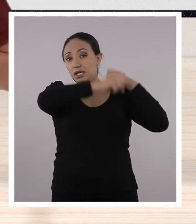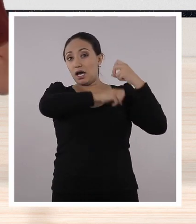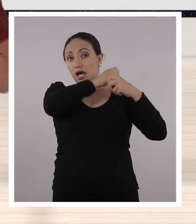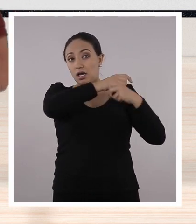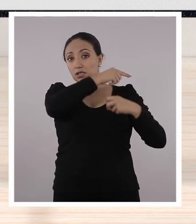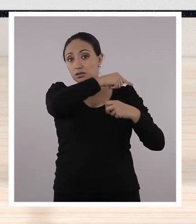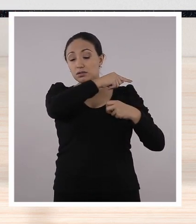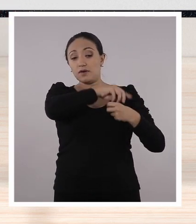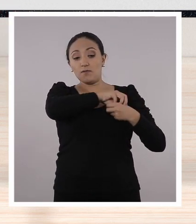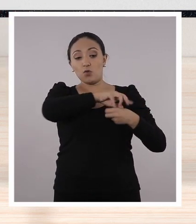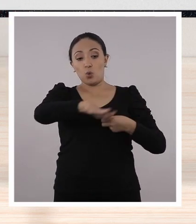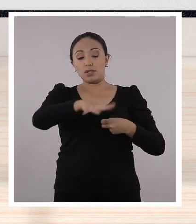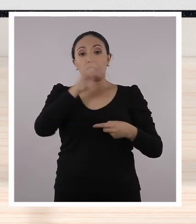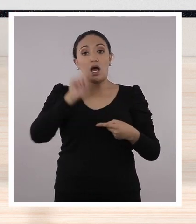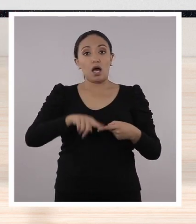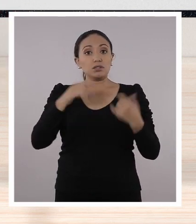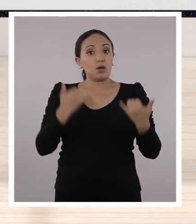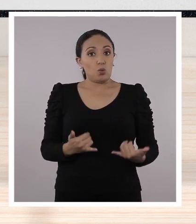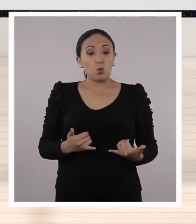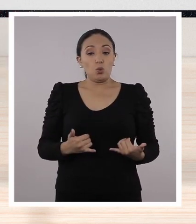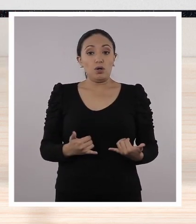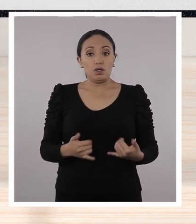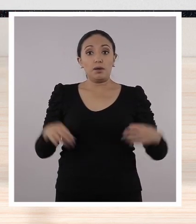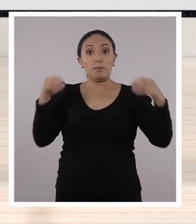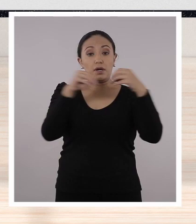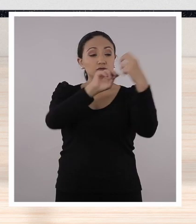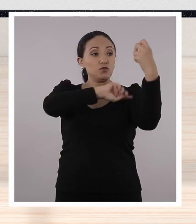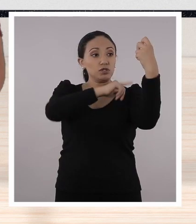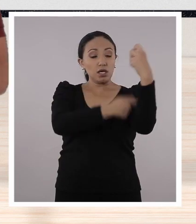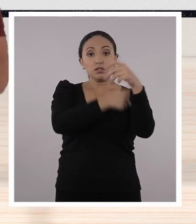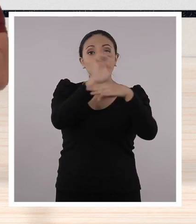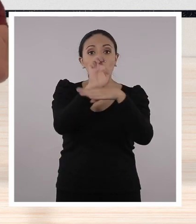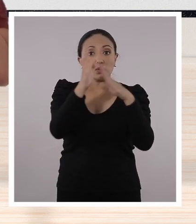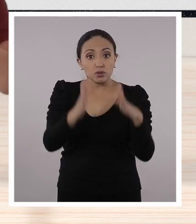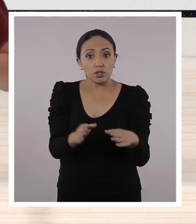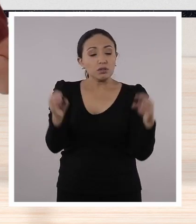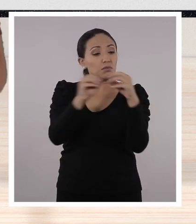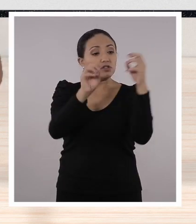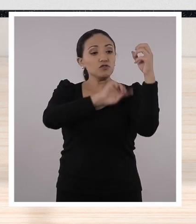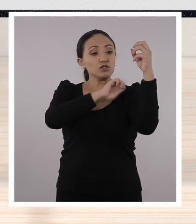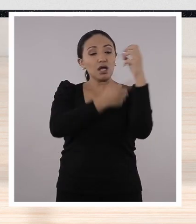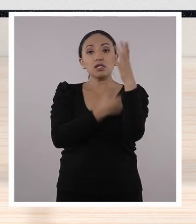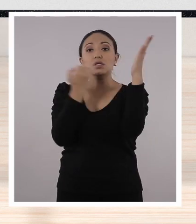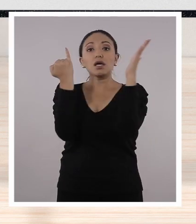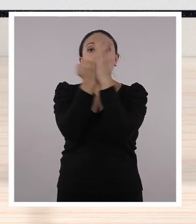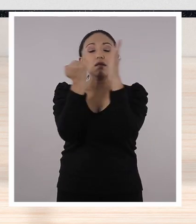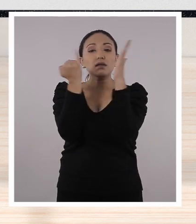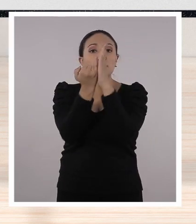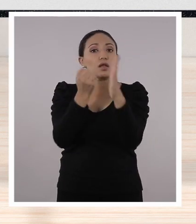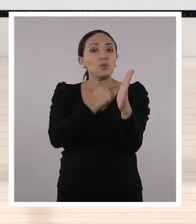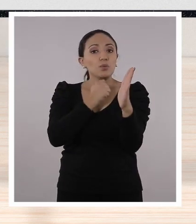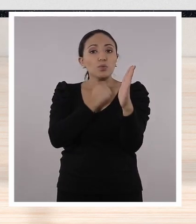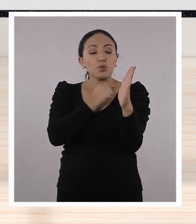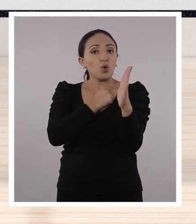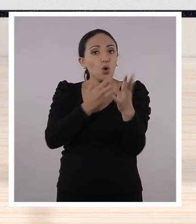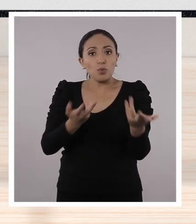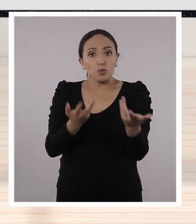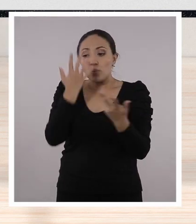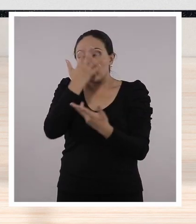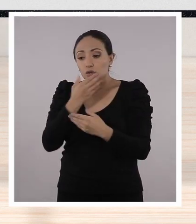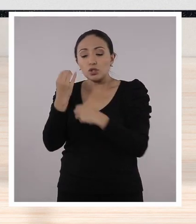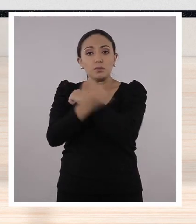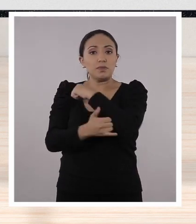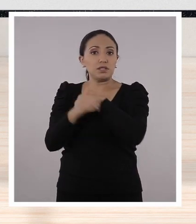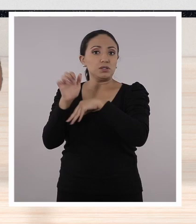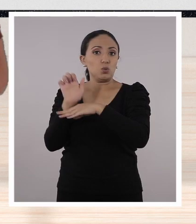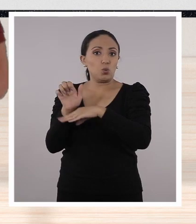muchísimos años, inciden en lo que somos, nos fortalecen como ecuatorianos, fortalecen nuestra identidad, nos hace sentir realmente lo que somos,